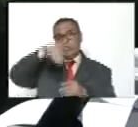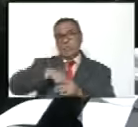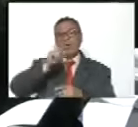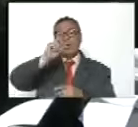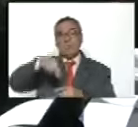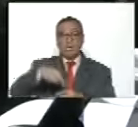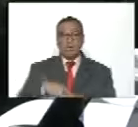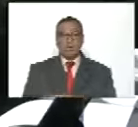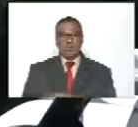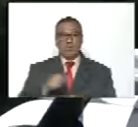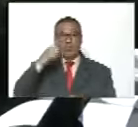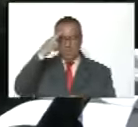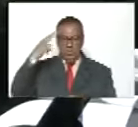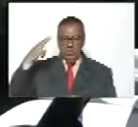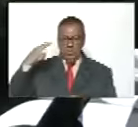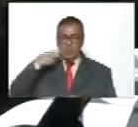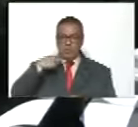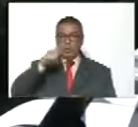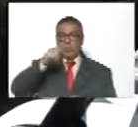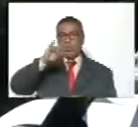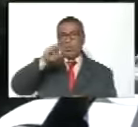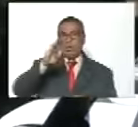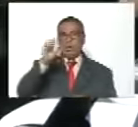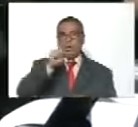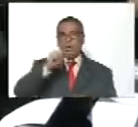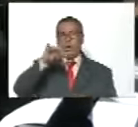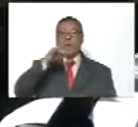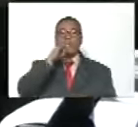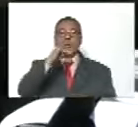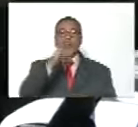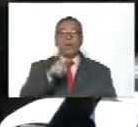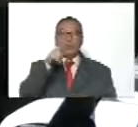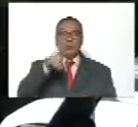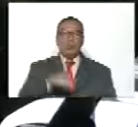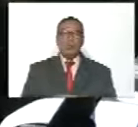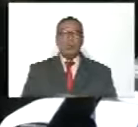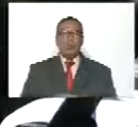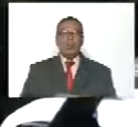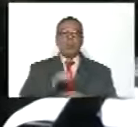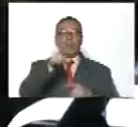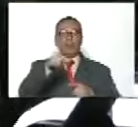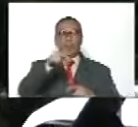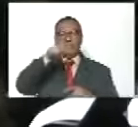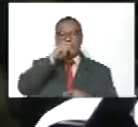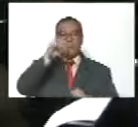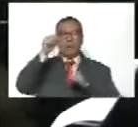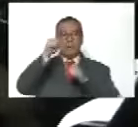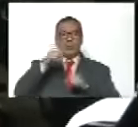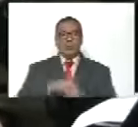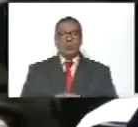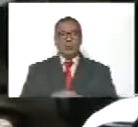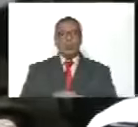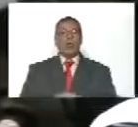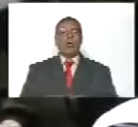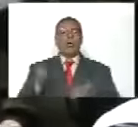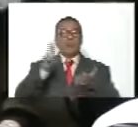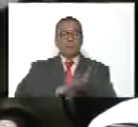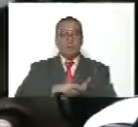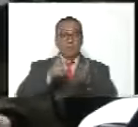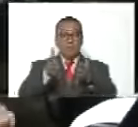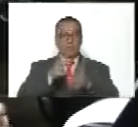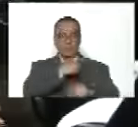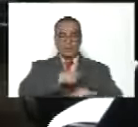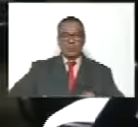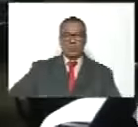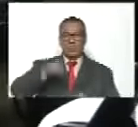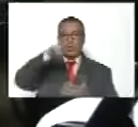también honramos, Tibisay Lucena, anunció que el candidato Nicolás Maduro fue reelegido a su cargo